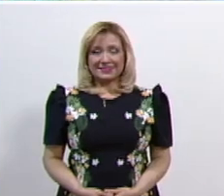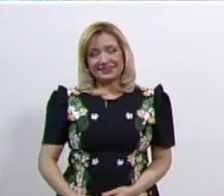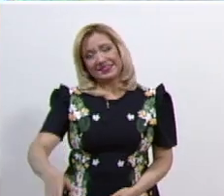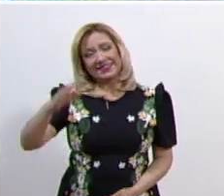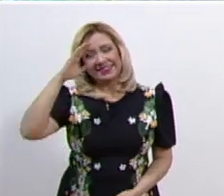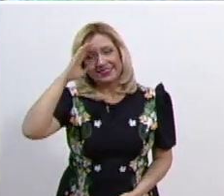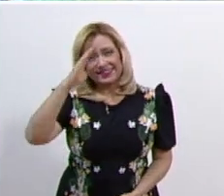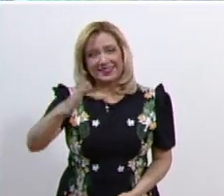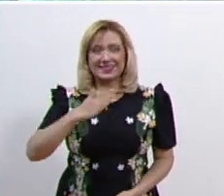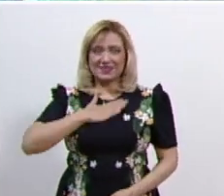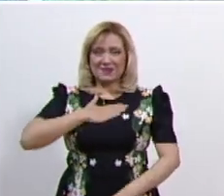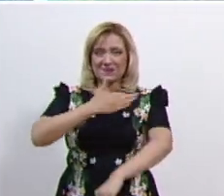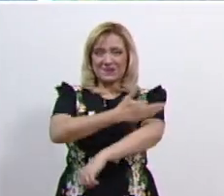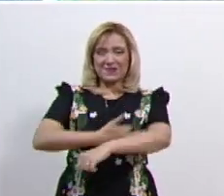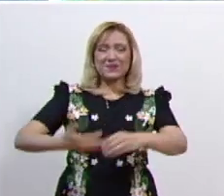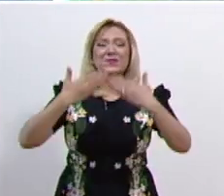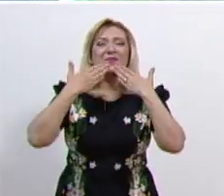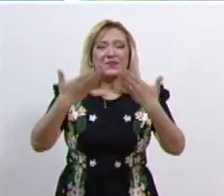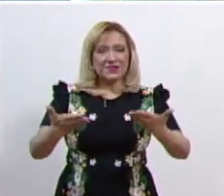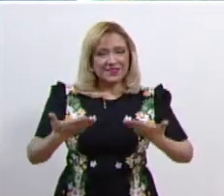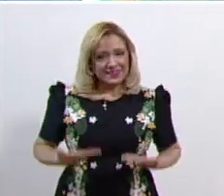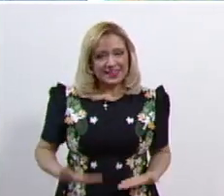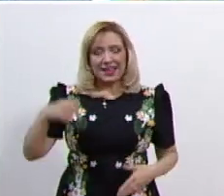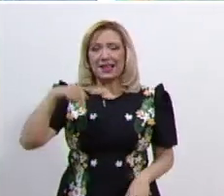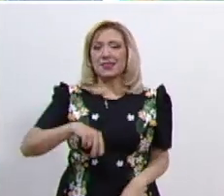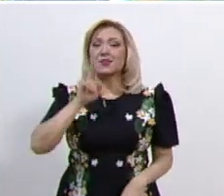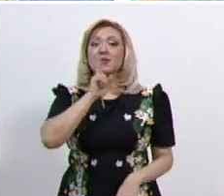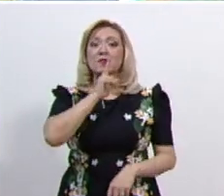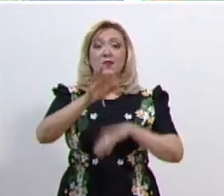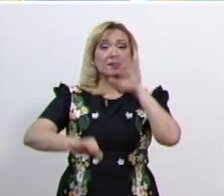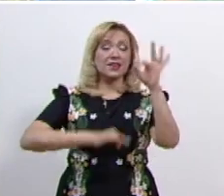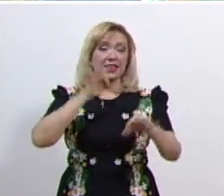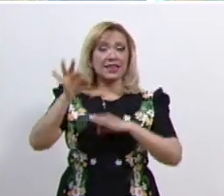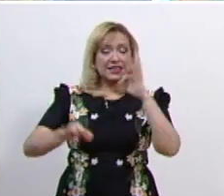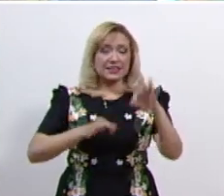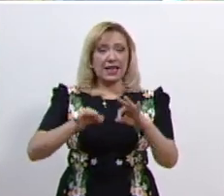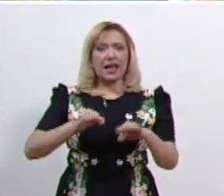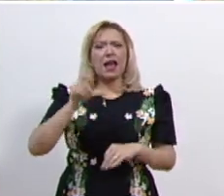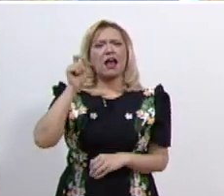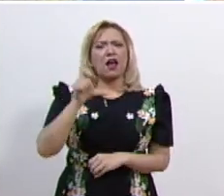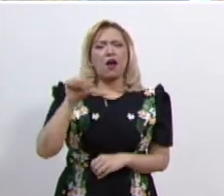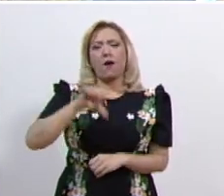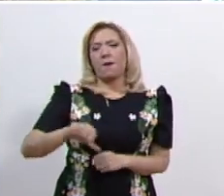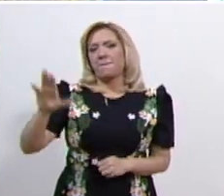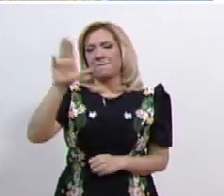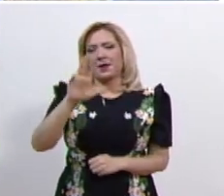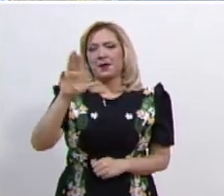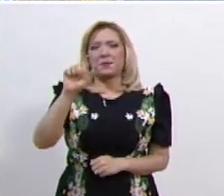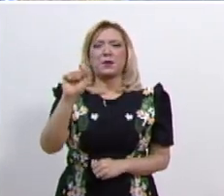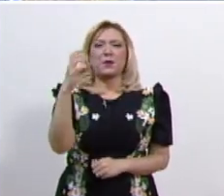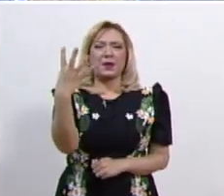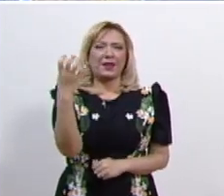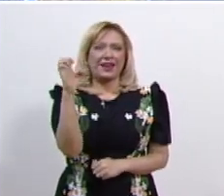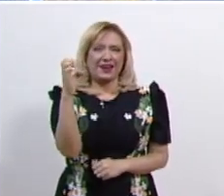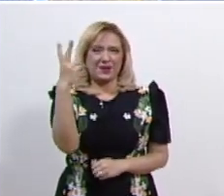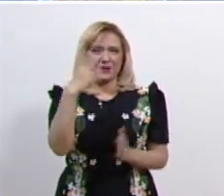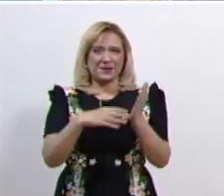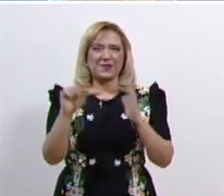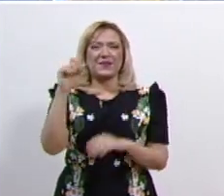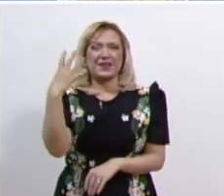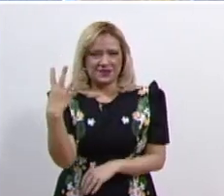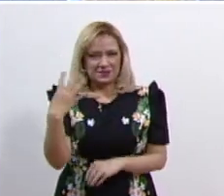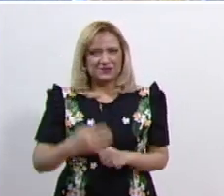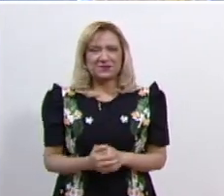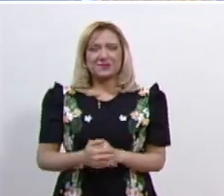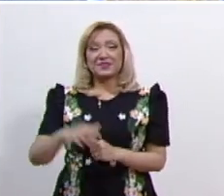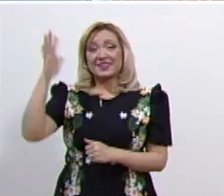Hola, ¿qué tal? Muy buenas tardes. Les damos la más cordial bienvenida a este espacio de noticias corte informativo, hoy que es miércoles 24 de enero de 2024.